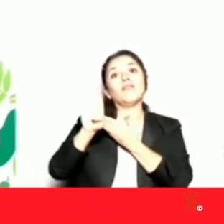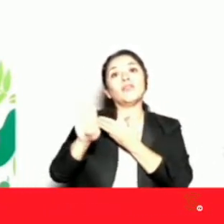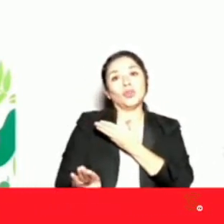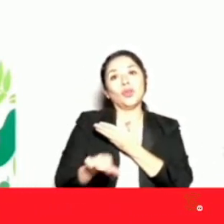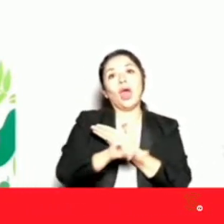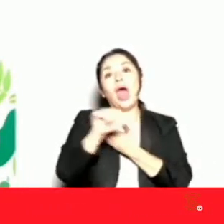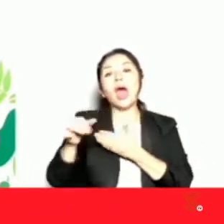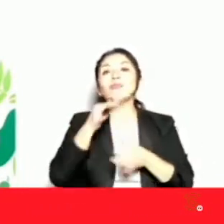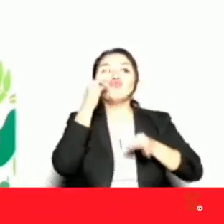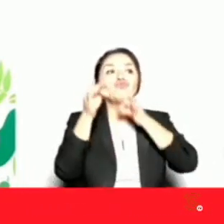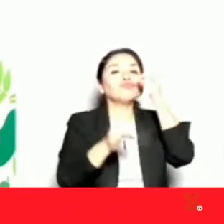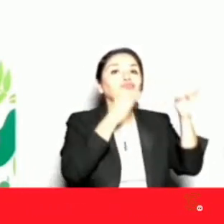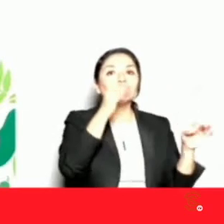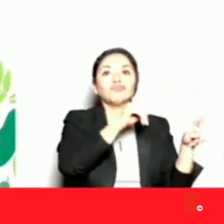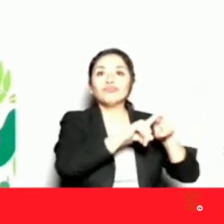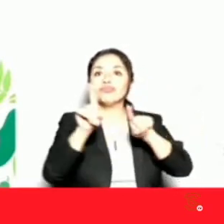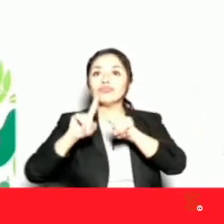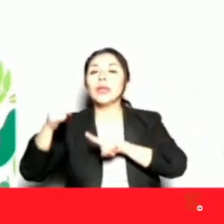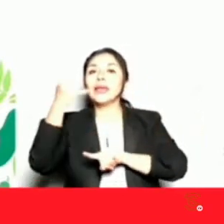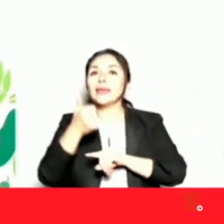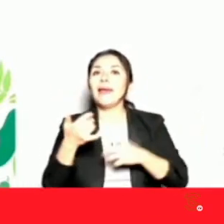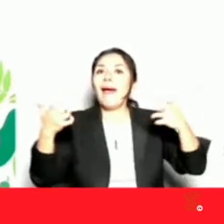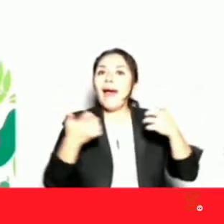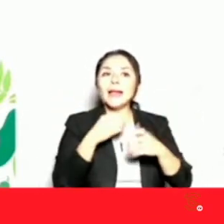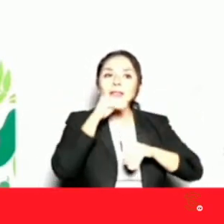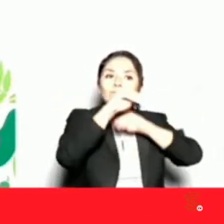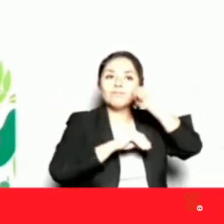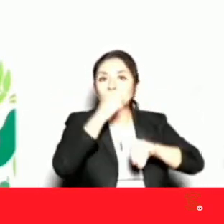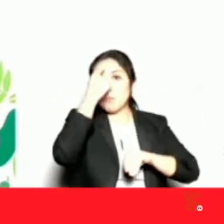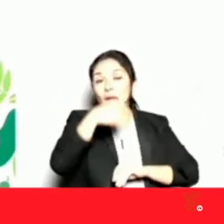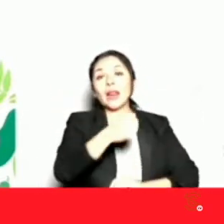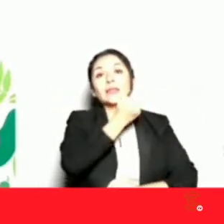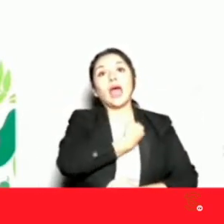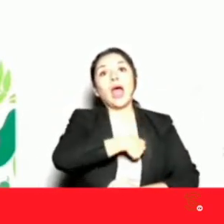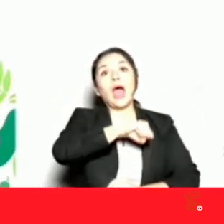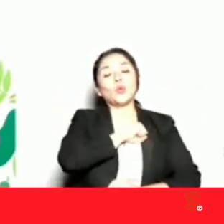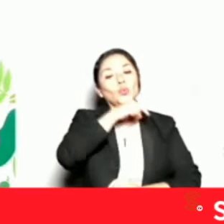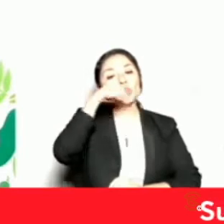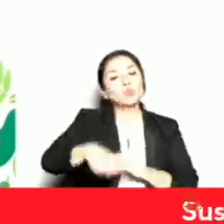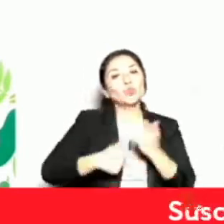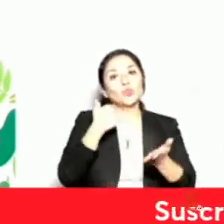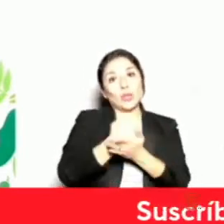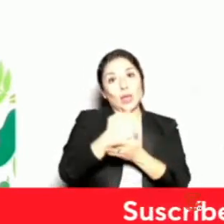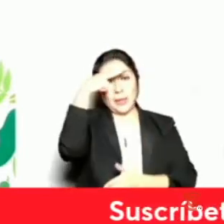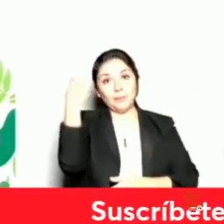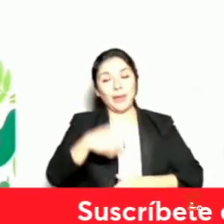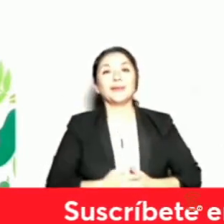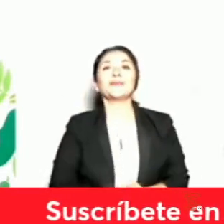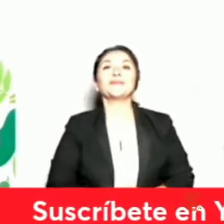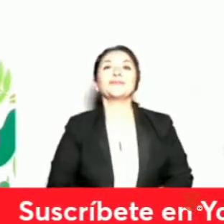de promoción y de producción de la salud en la Ciudad de México.